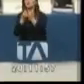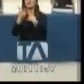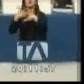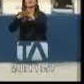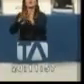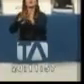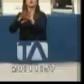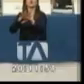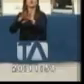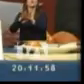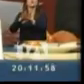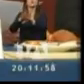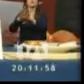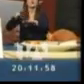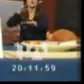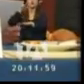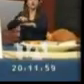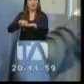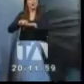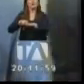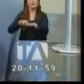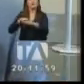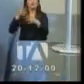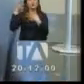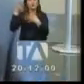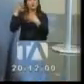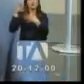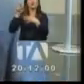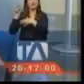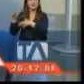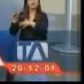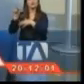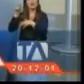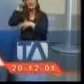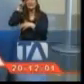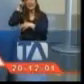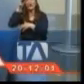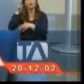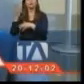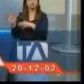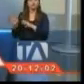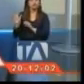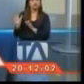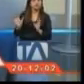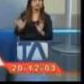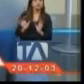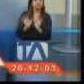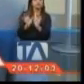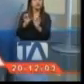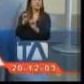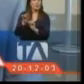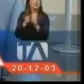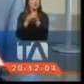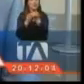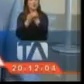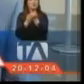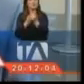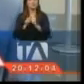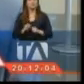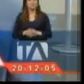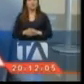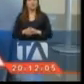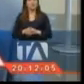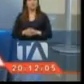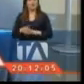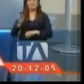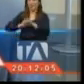pues consideran que la canciller ha fallado al país. Salió del país tantas veces cuantas quiso, no